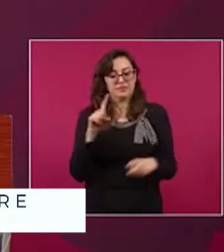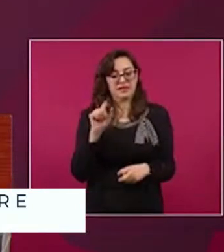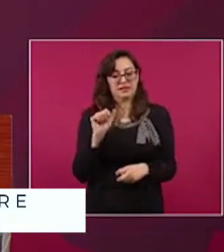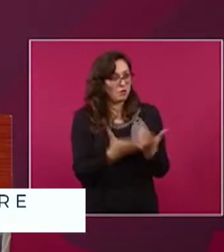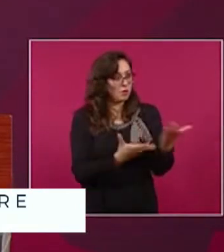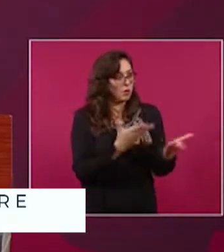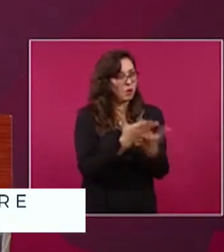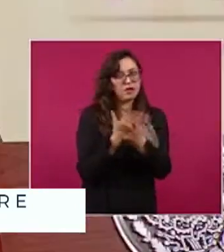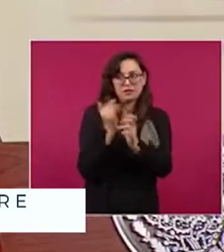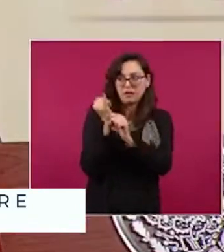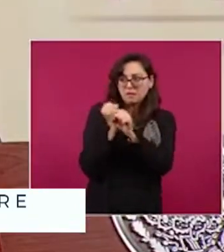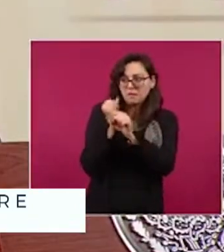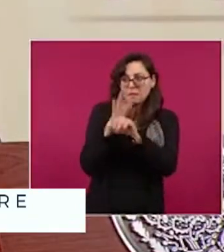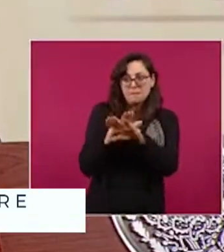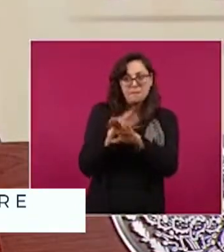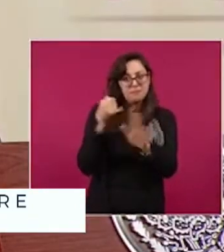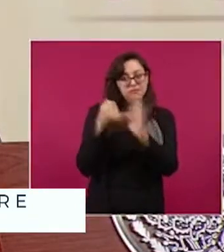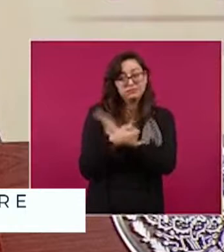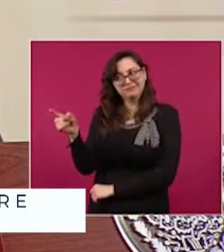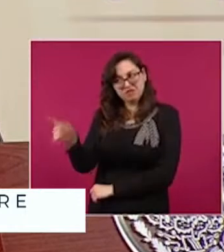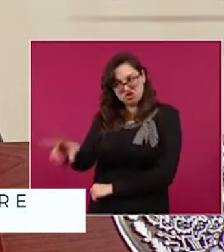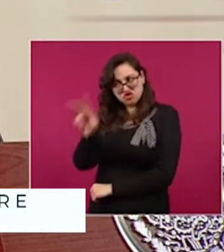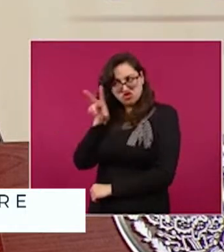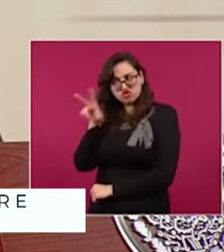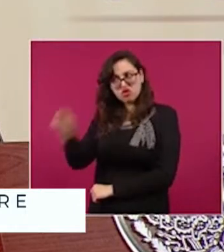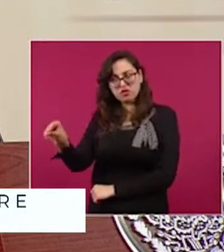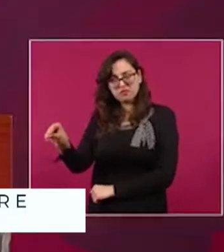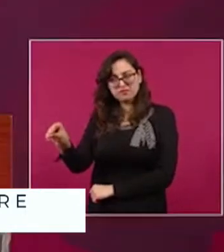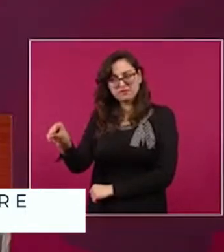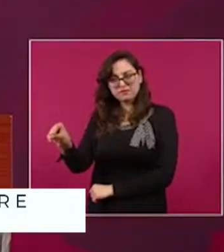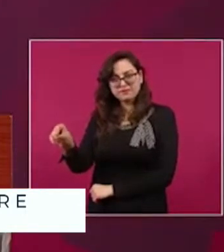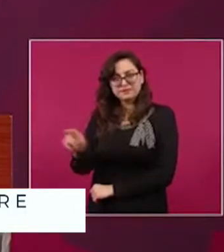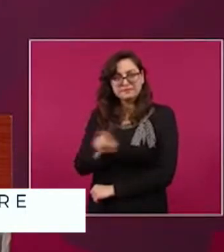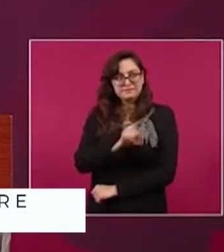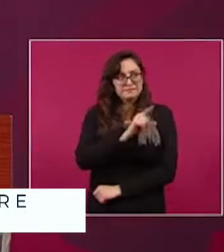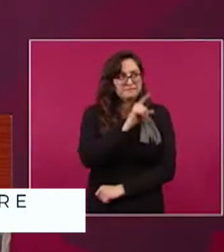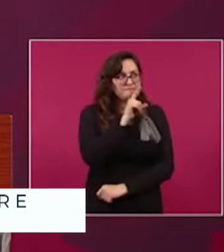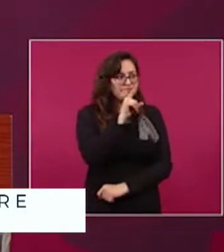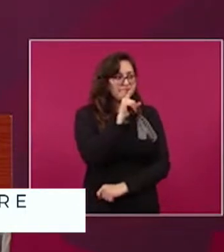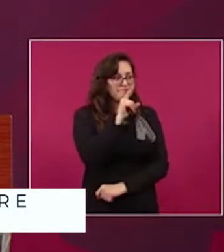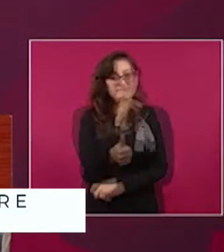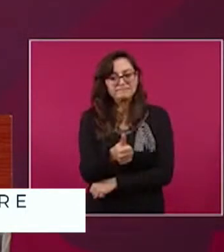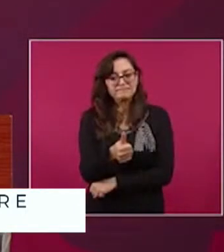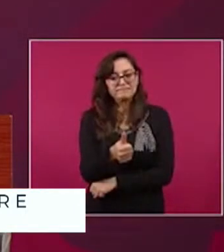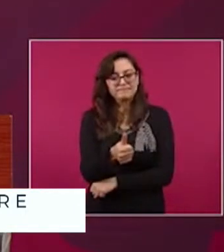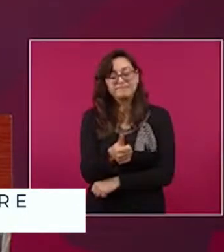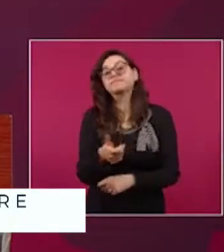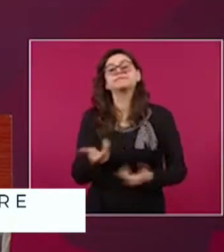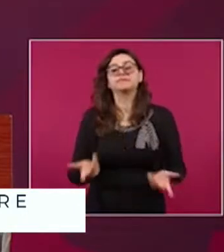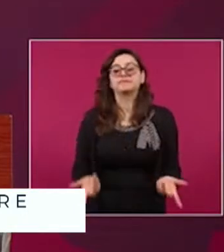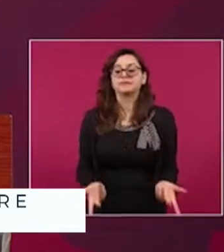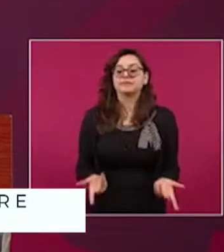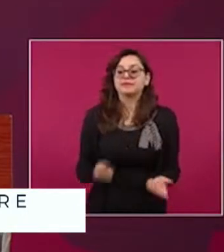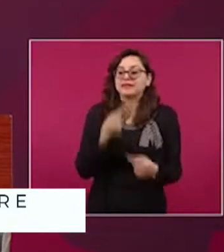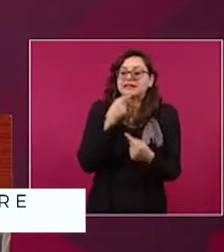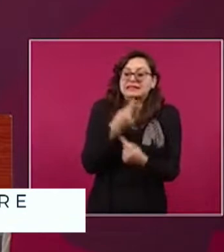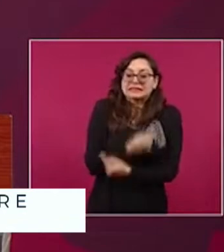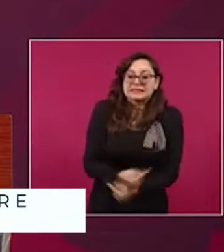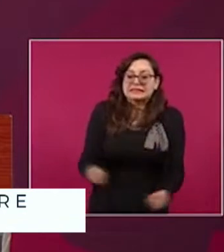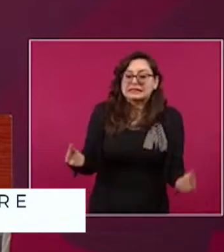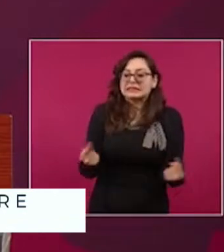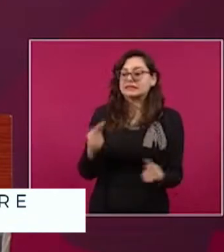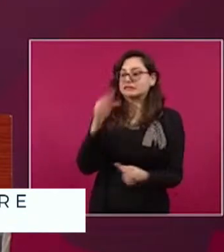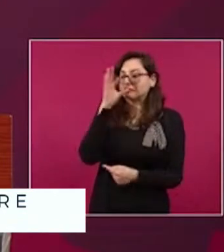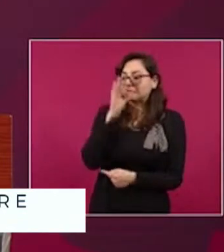Estamos hablando de la pérdida de vidas, de niñas, de niños, un asunto lamentable completamente. Ahí estaba el